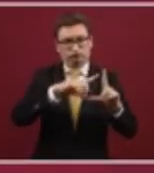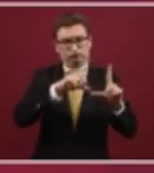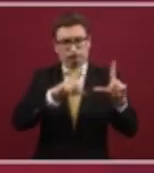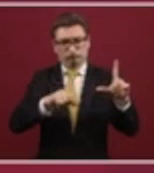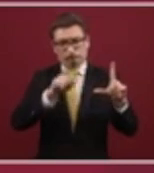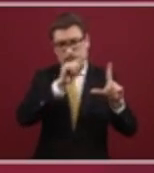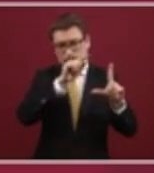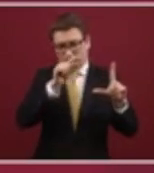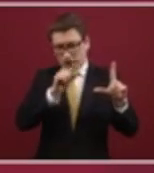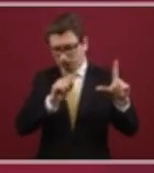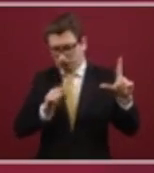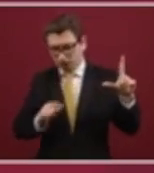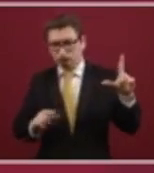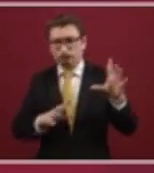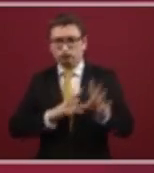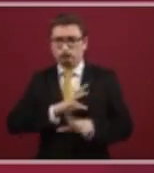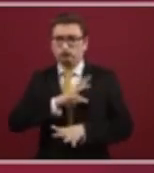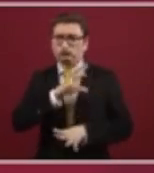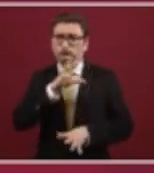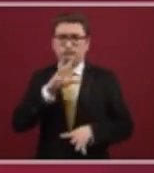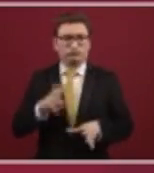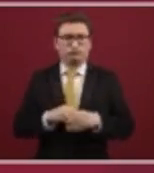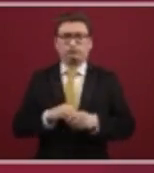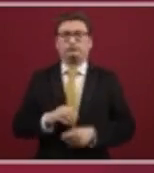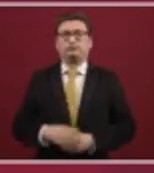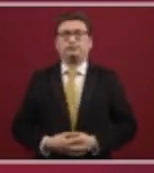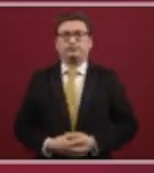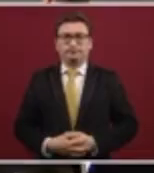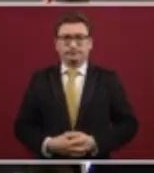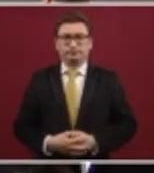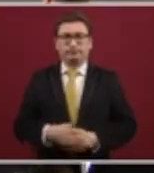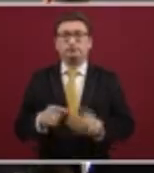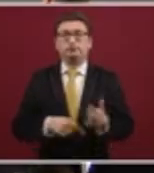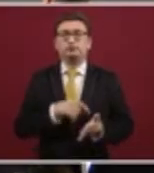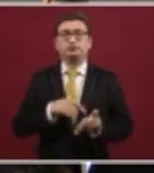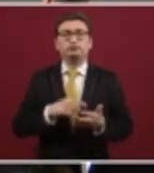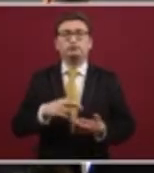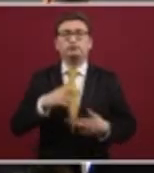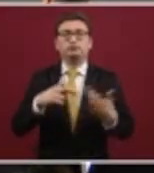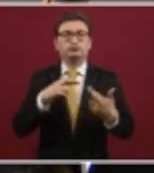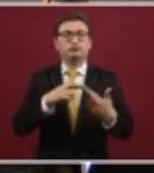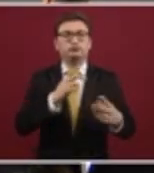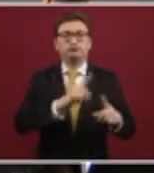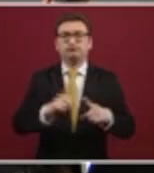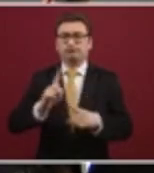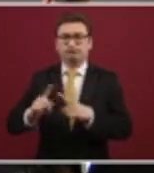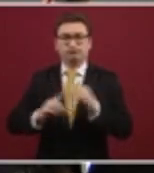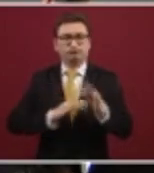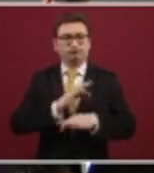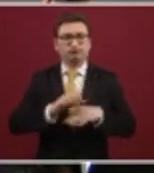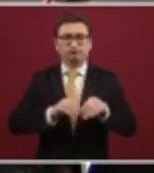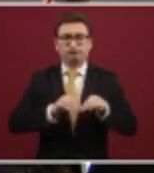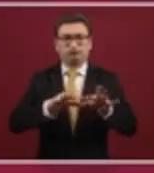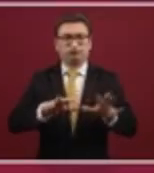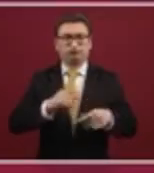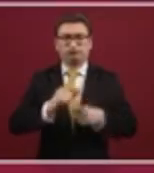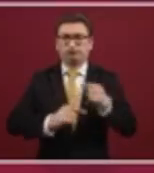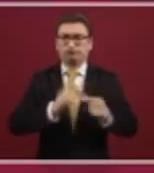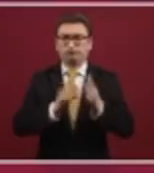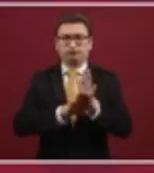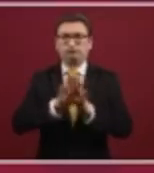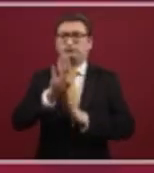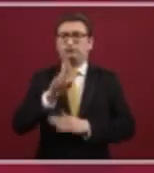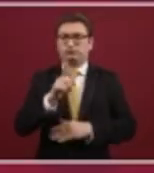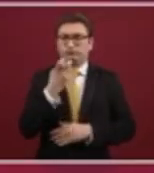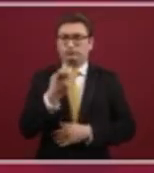que el crecimiento llegue a todas las regiones del país. Por eso